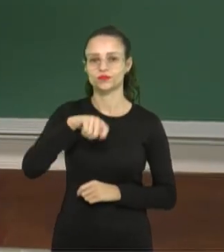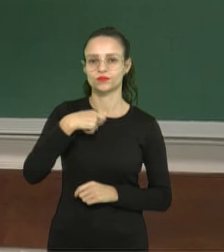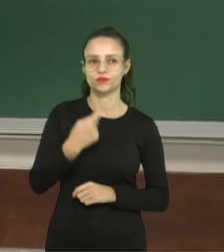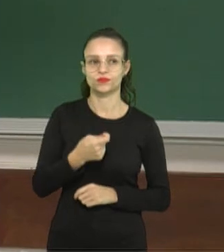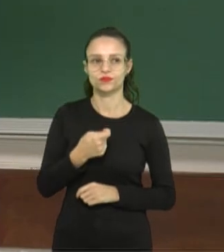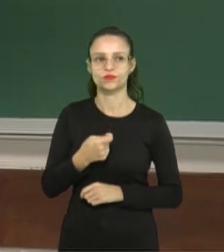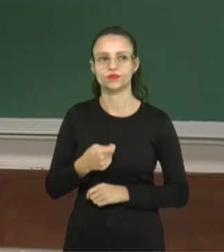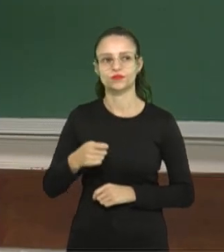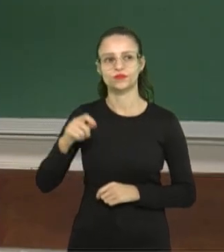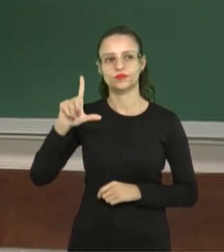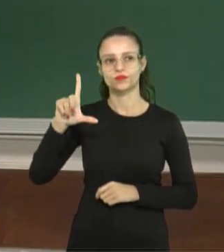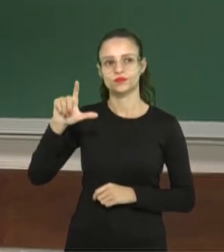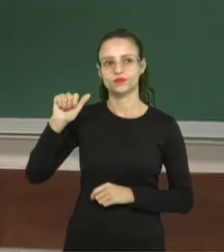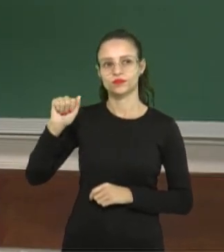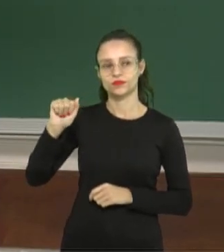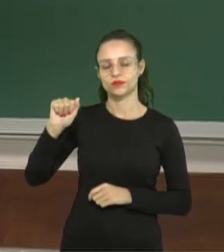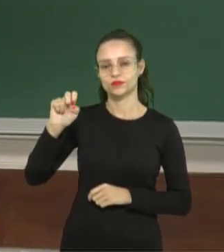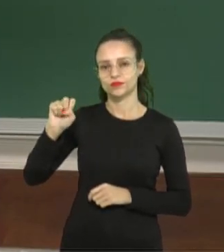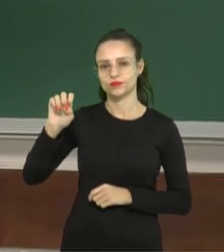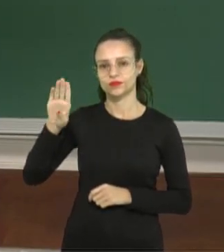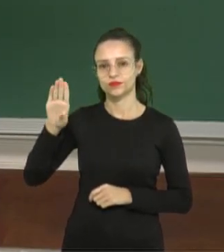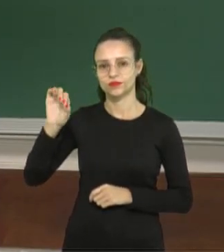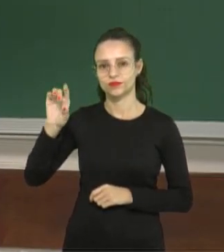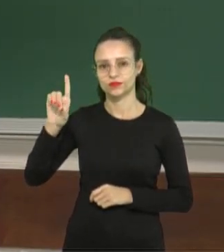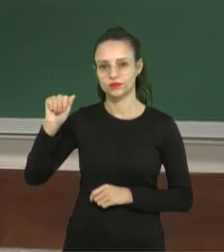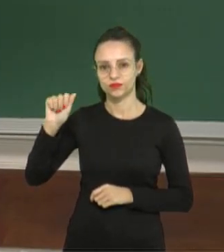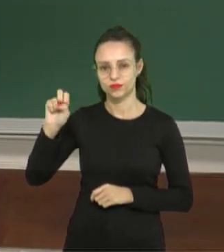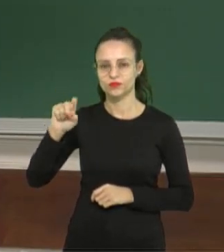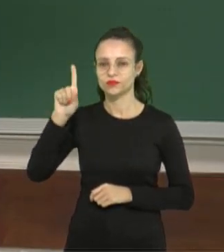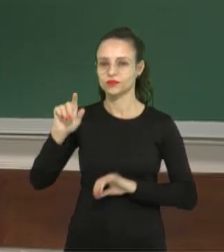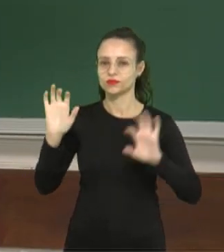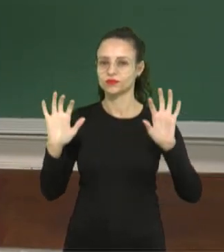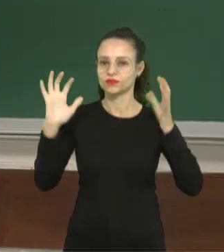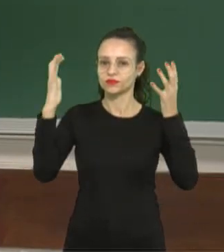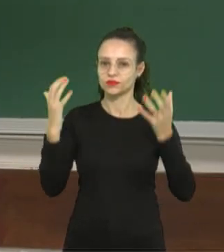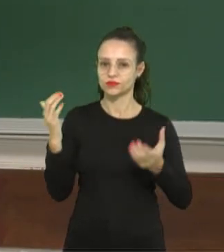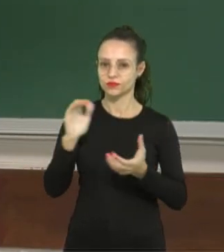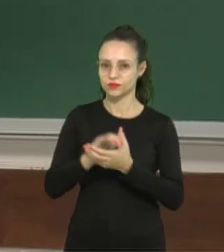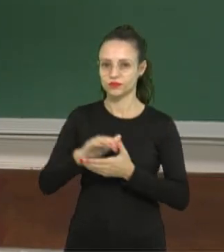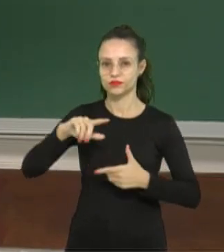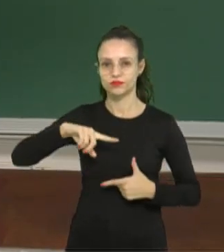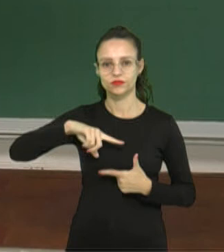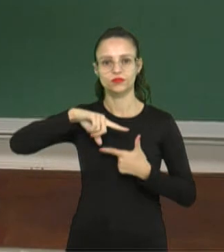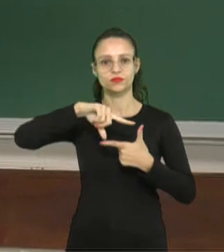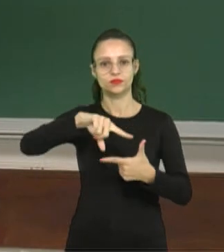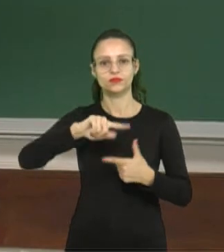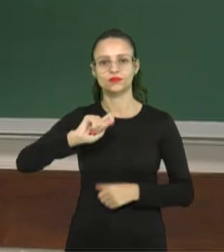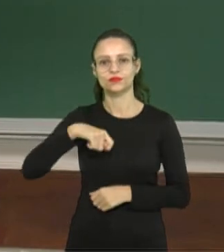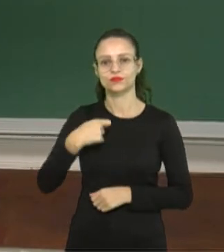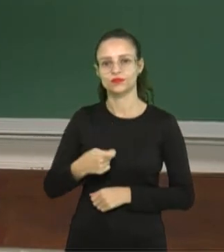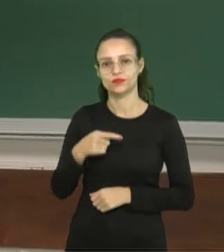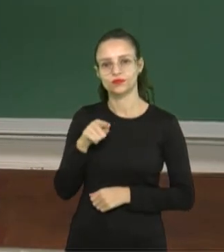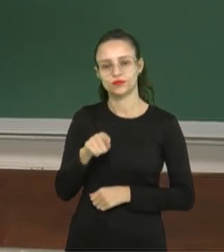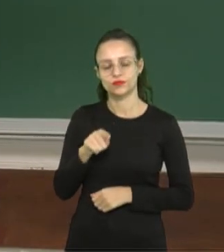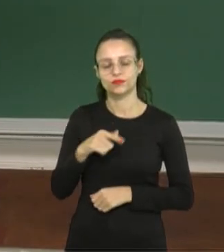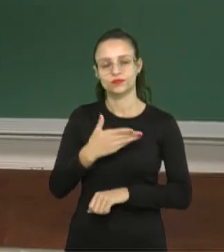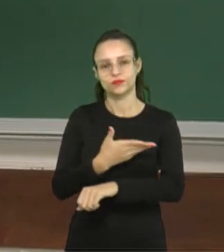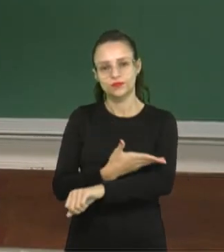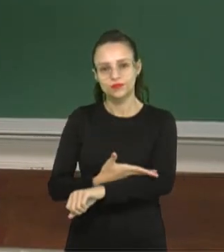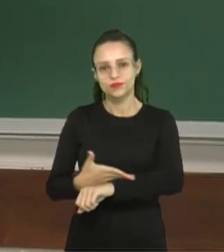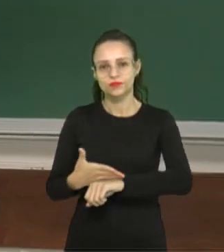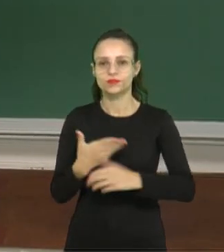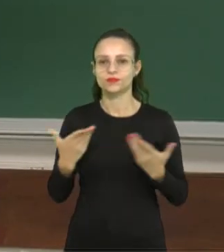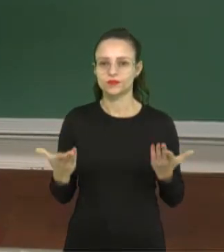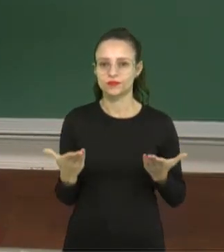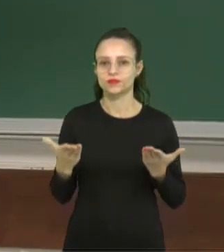a boda, sobre as fiestas de casamento, sobre essa tradição, sobre esses costumes.